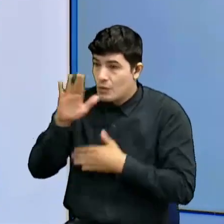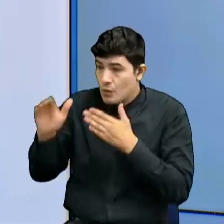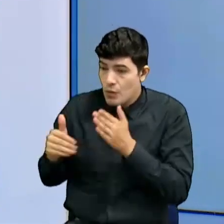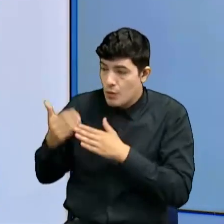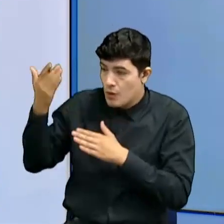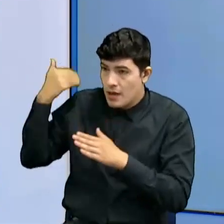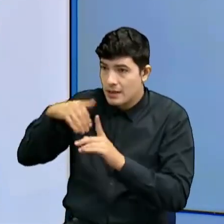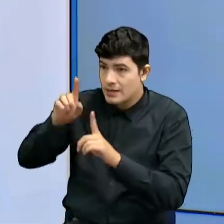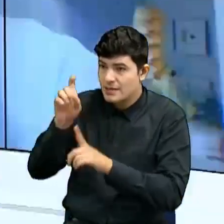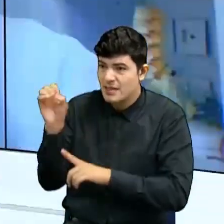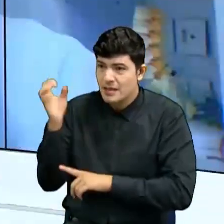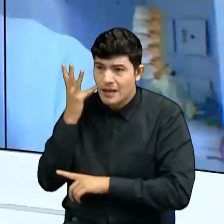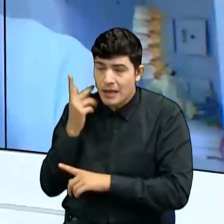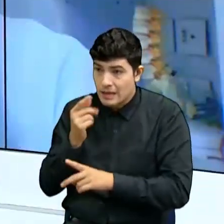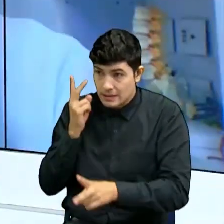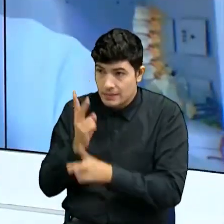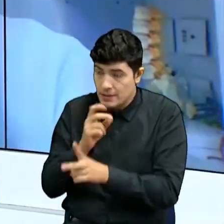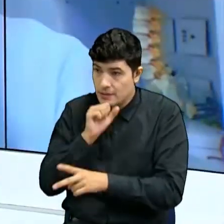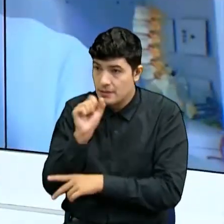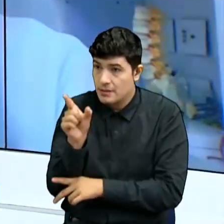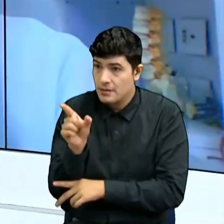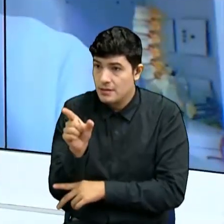estos primeros 60 días.